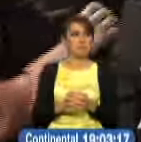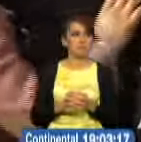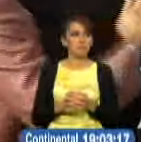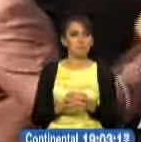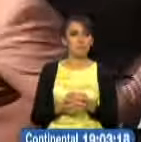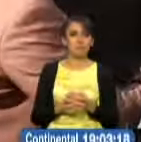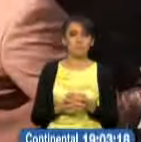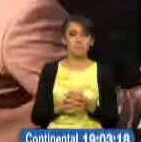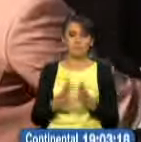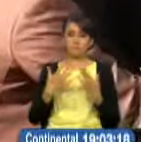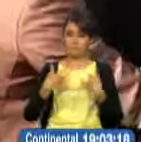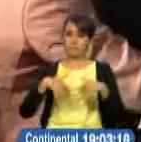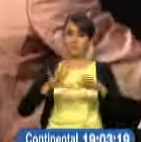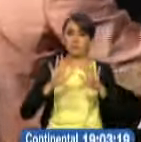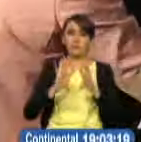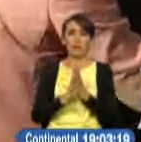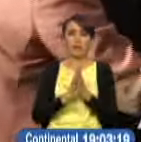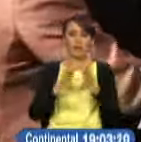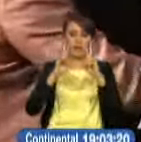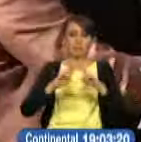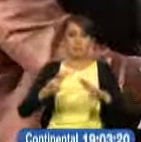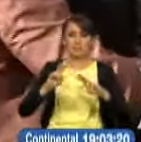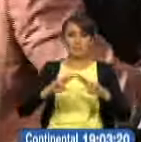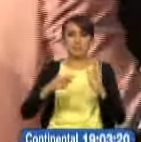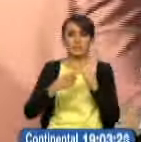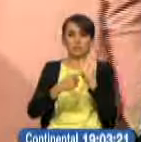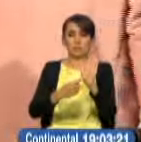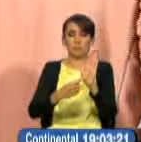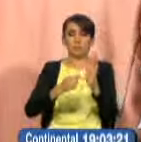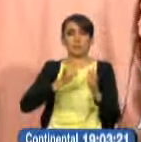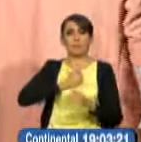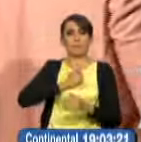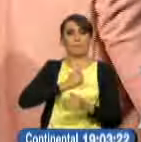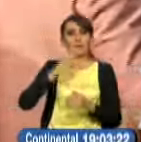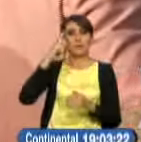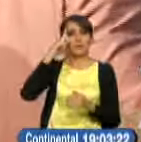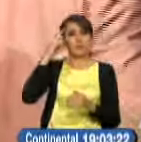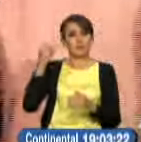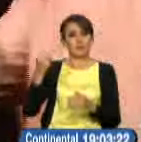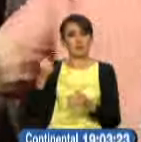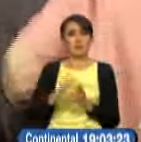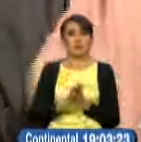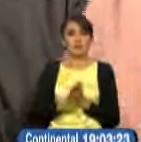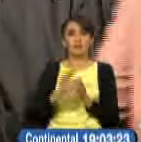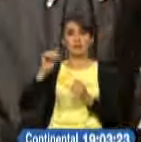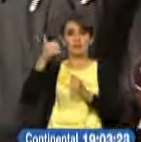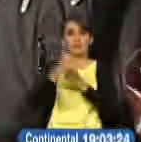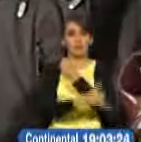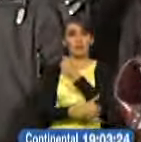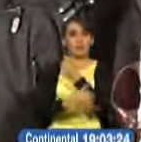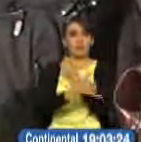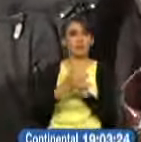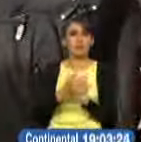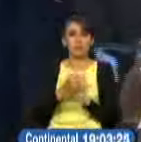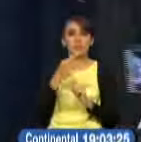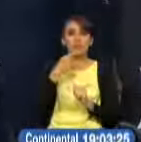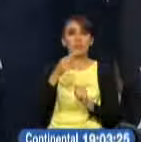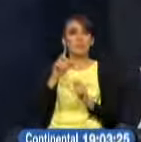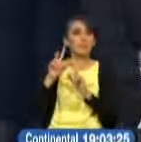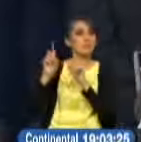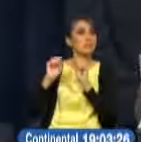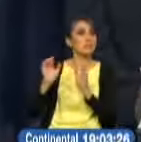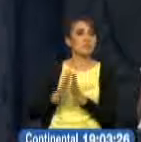A pesar de que esta investigación revela el manejo del patrimonio de Lasso en paraísos fiscales, este desvía la acusación.